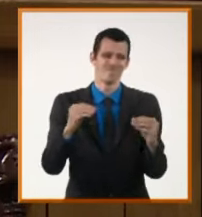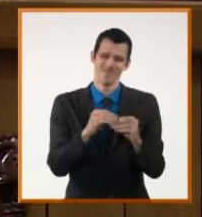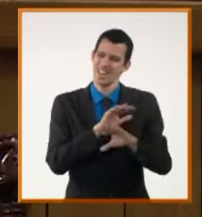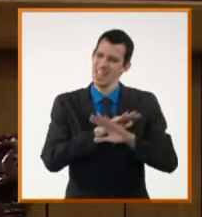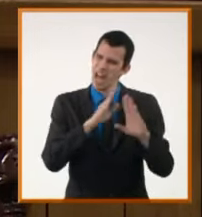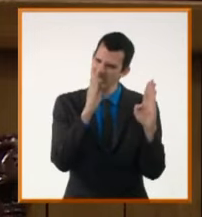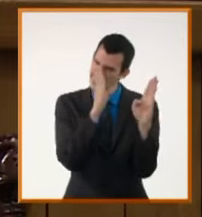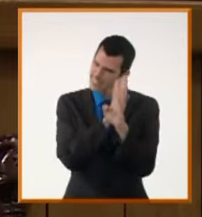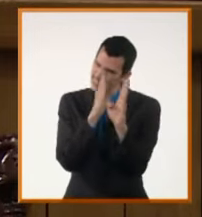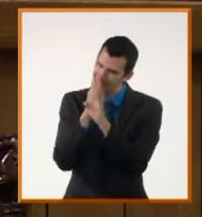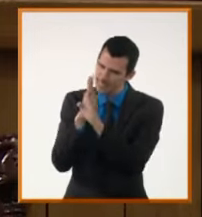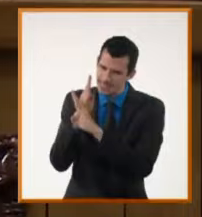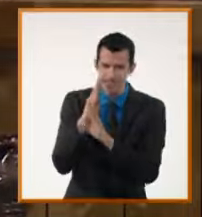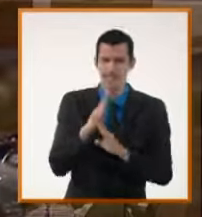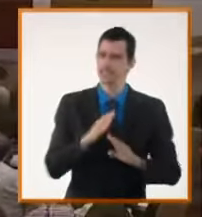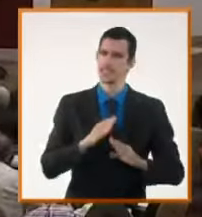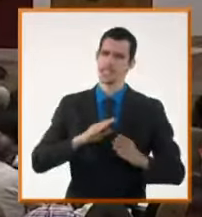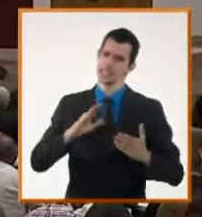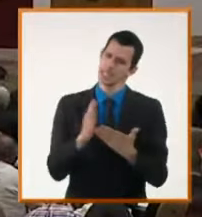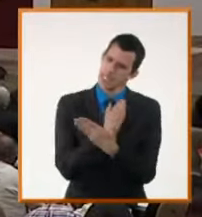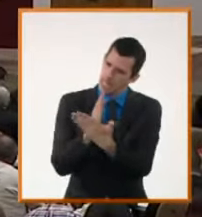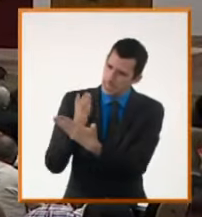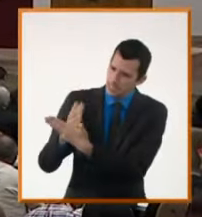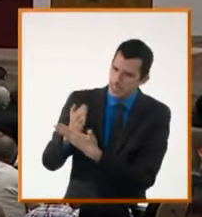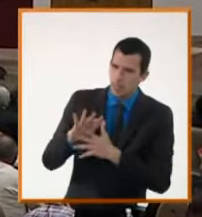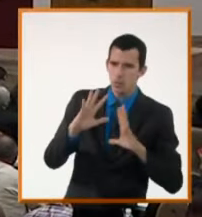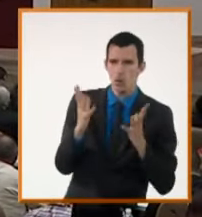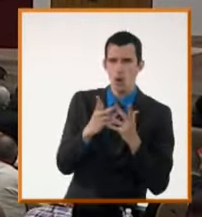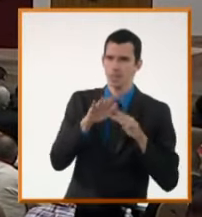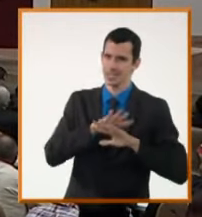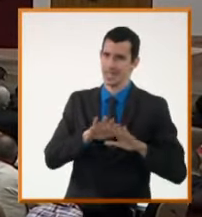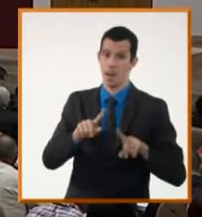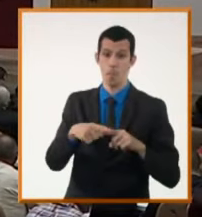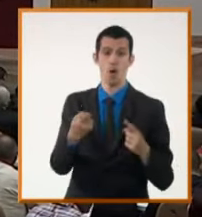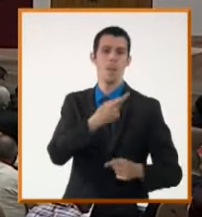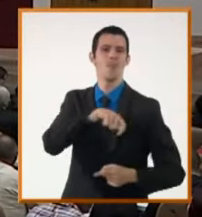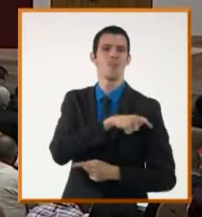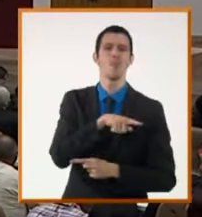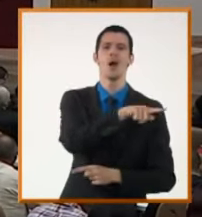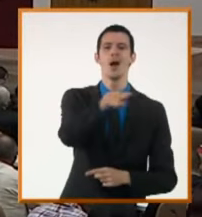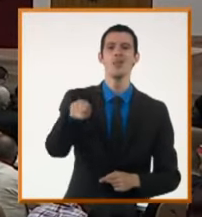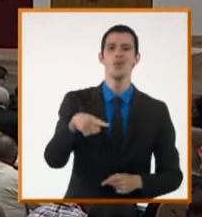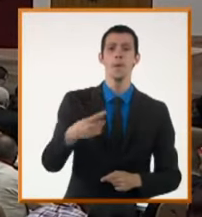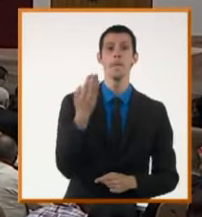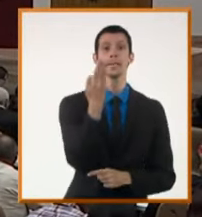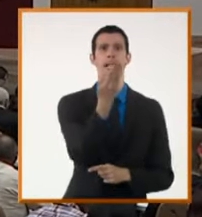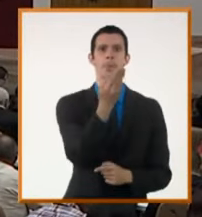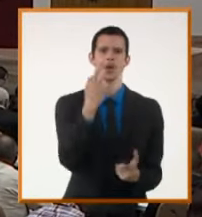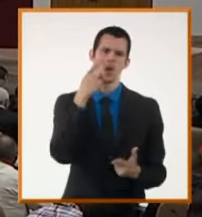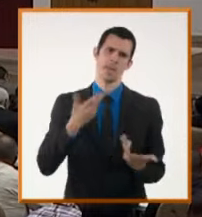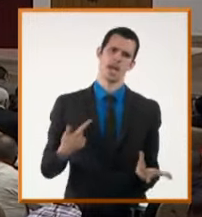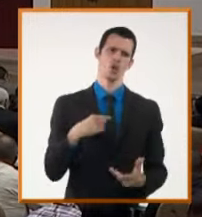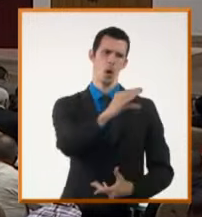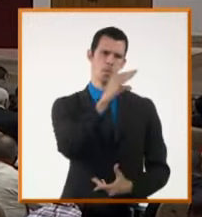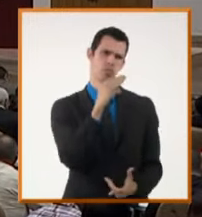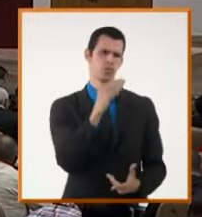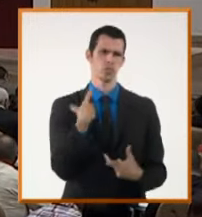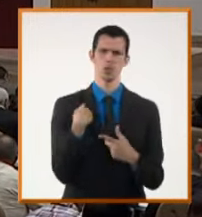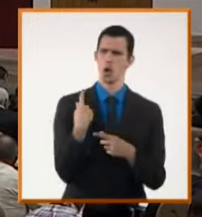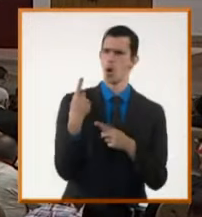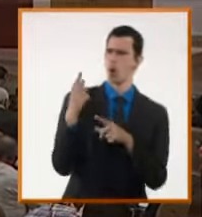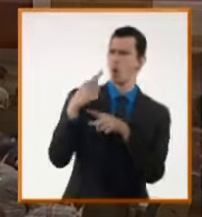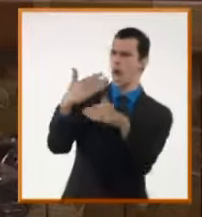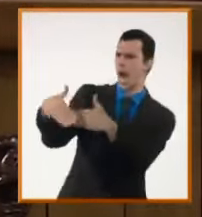es algo imprescindible. El pueblo no los demanda. tenemos los mecanismos. De hecho,